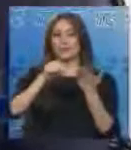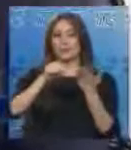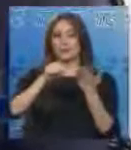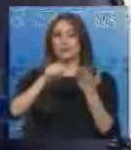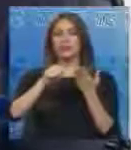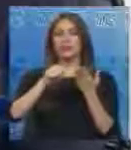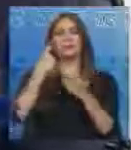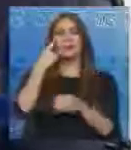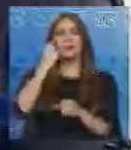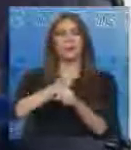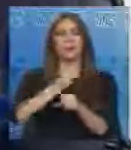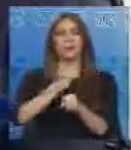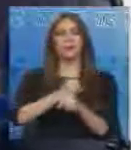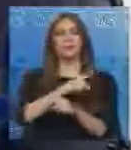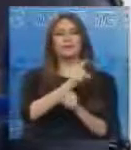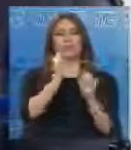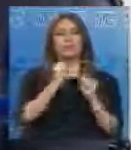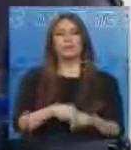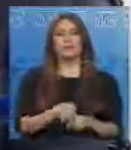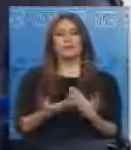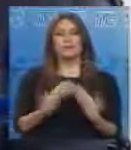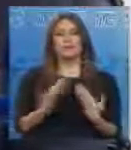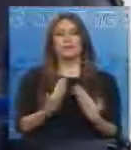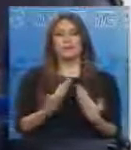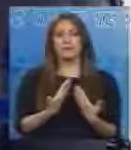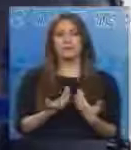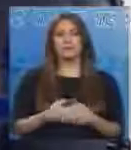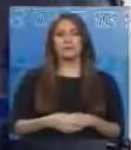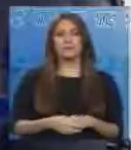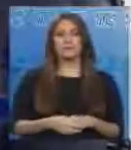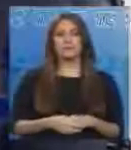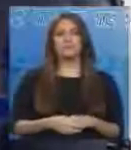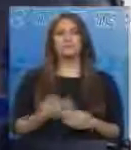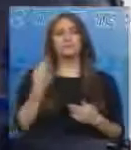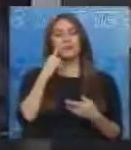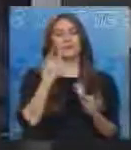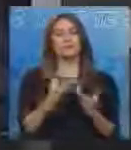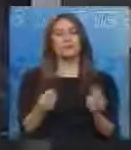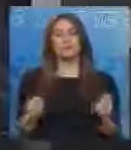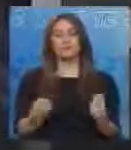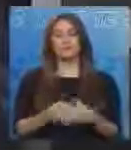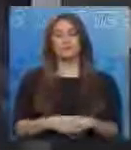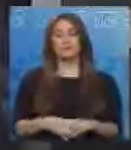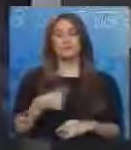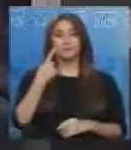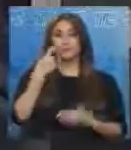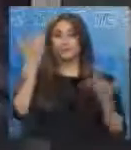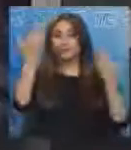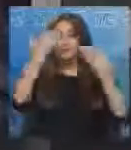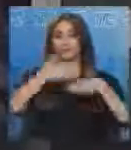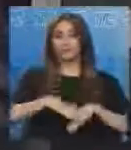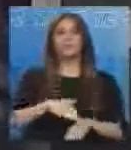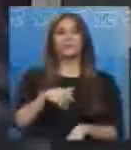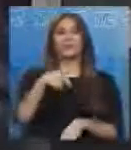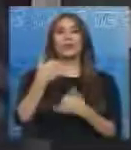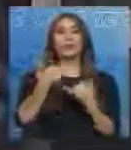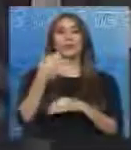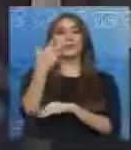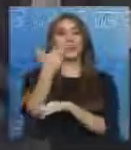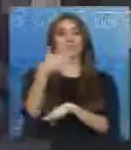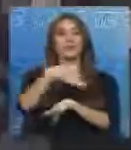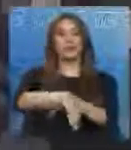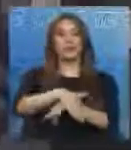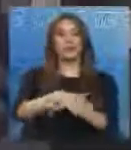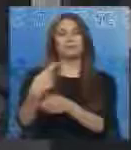el Ministerio del Trabajo, lo puede hacer mediante resolución o decreto. Para finalizar, contarles que a las 15 horas se reunirá la